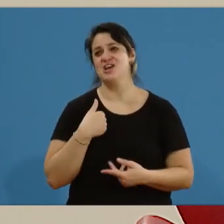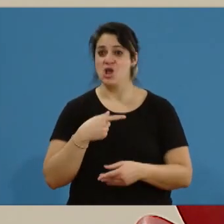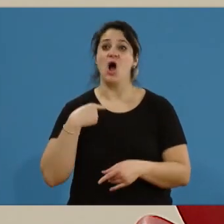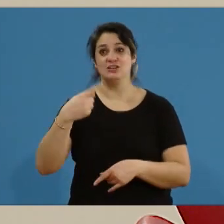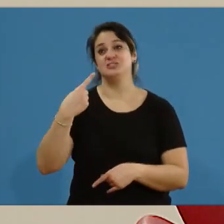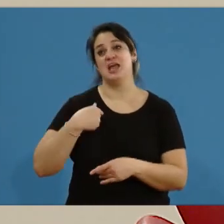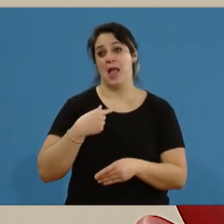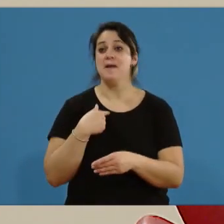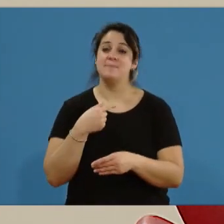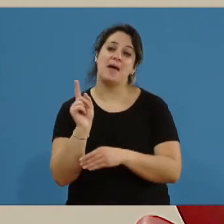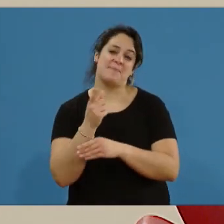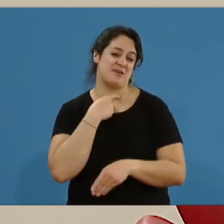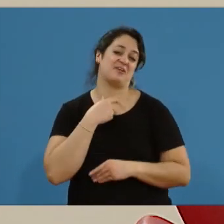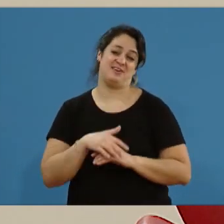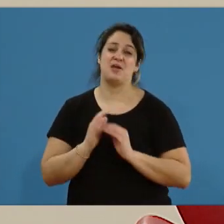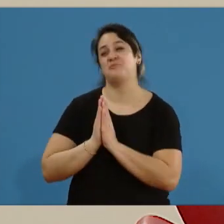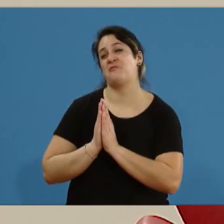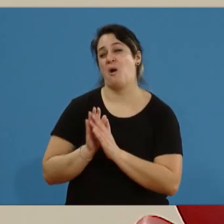siempre quise tener un perro.